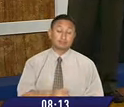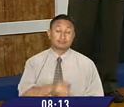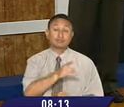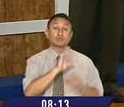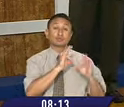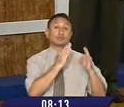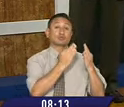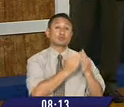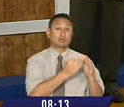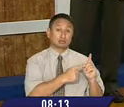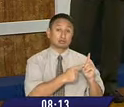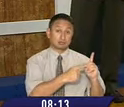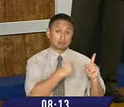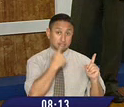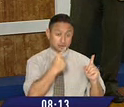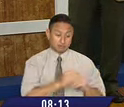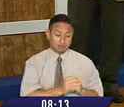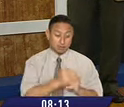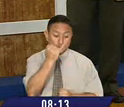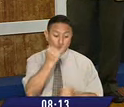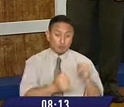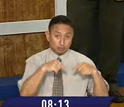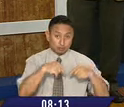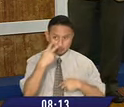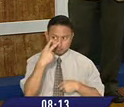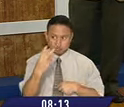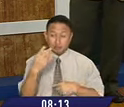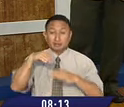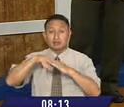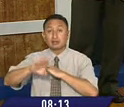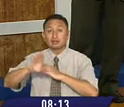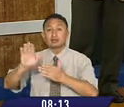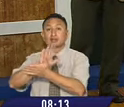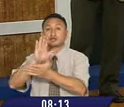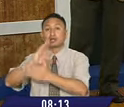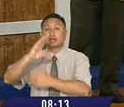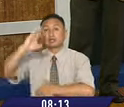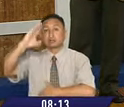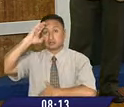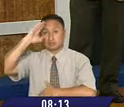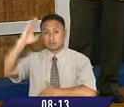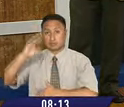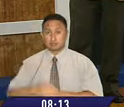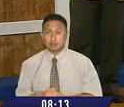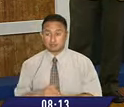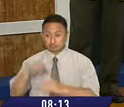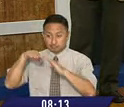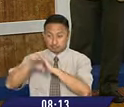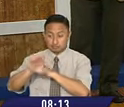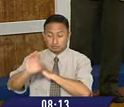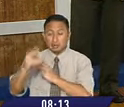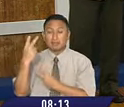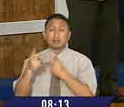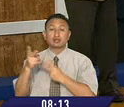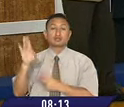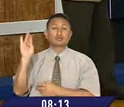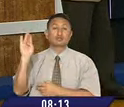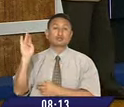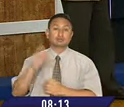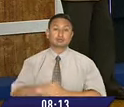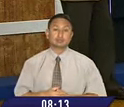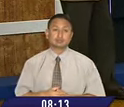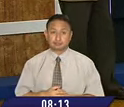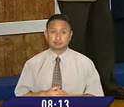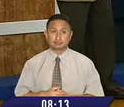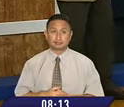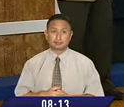familiares, escuchemos bien, la última vez fue vista cuando ingresó a la Escuela Superior de Policía para visitar a su esposo.